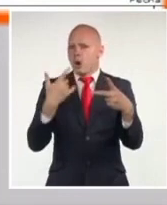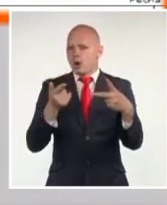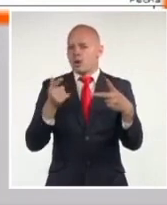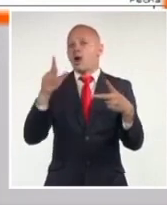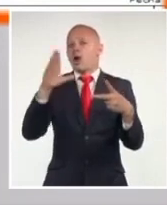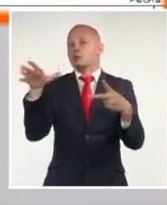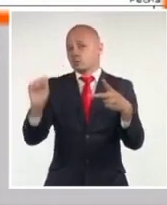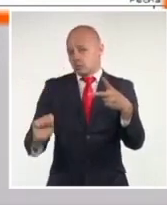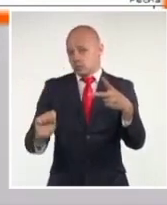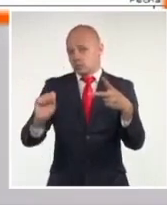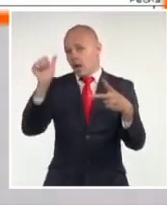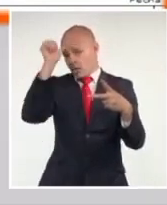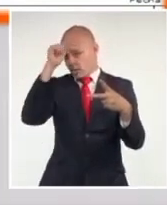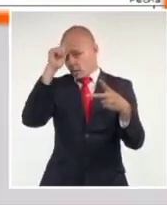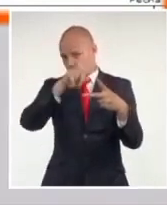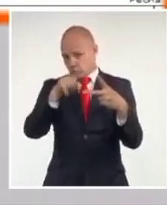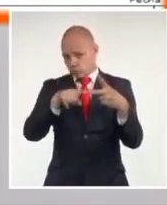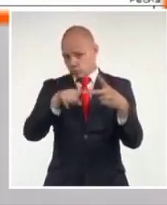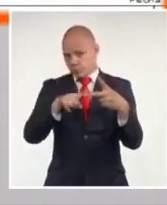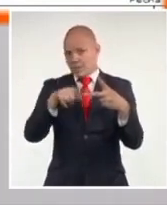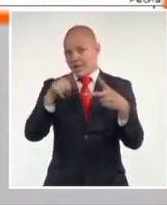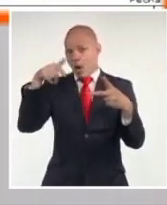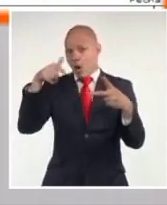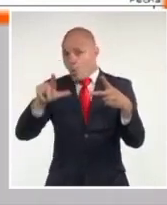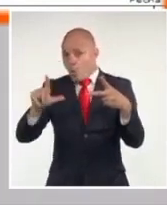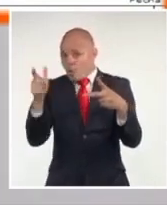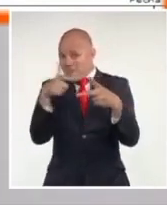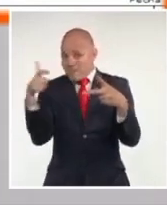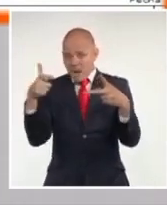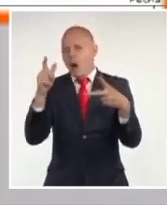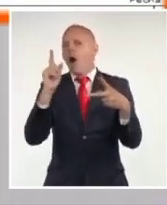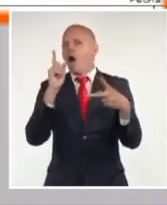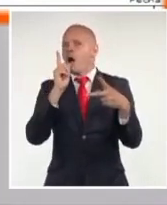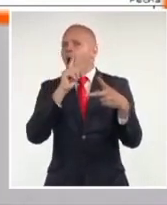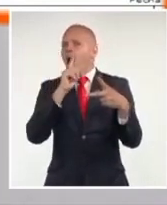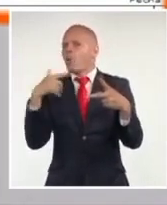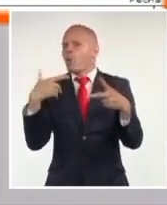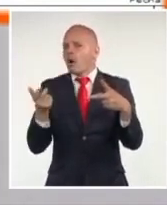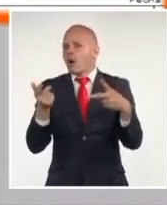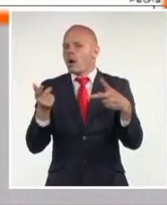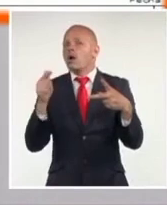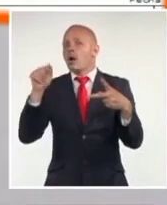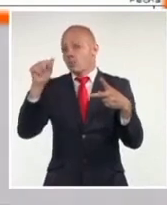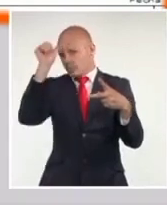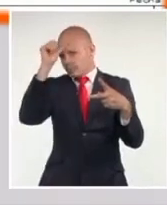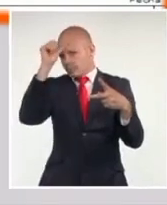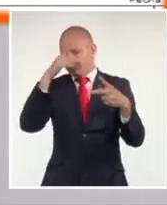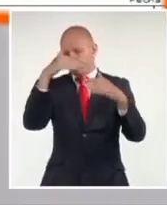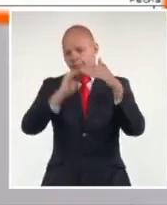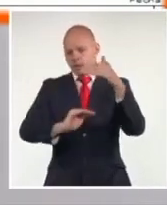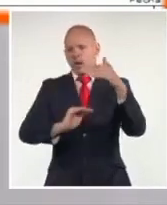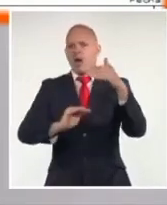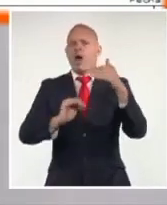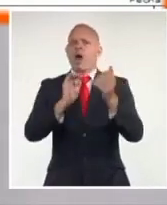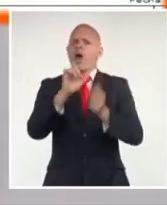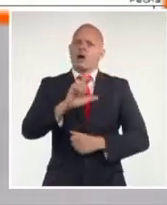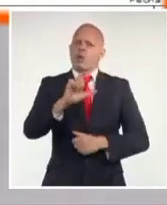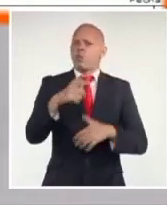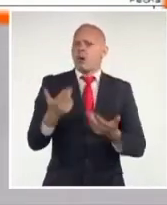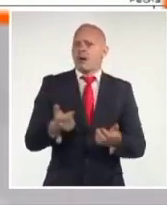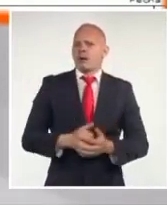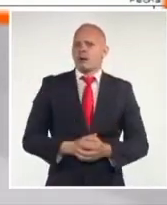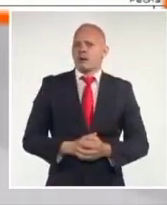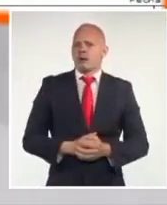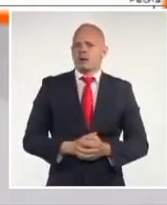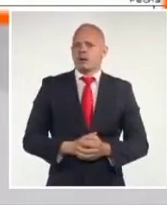100%. Es lo que estamos encontrando en Matanzas. En esa misma imagen, en Camagüey, lo que estamos encontrando, que Camagüey tiene